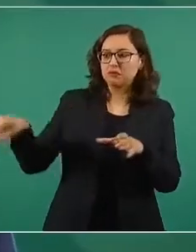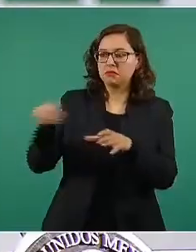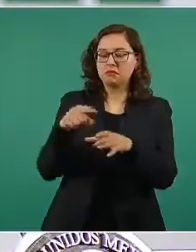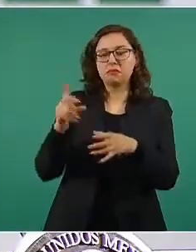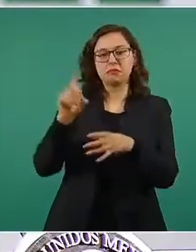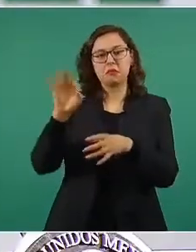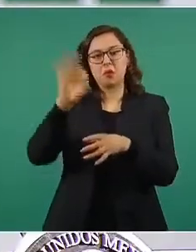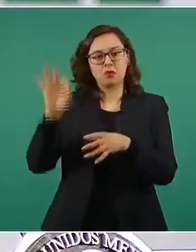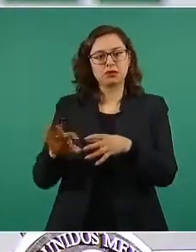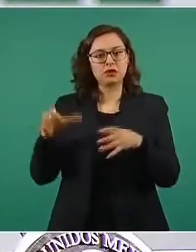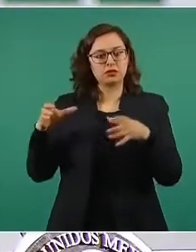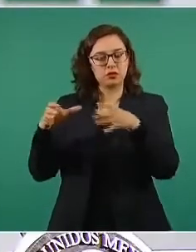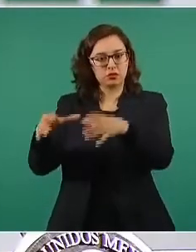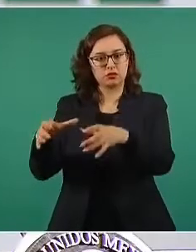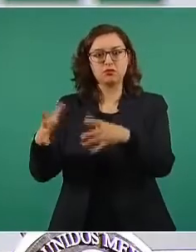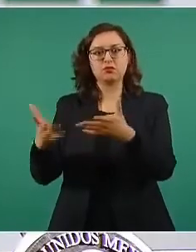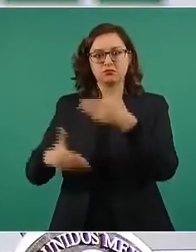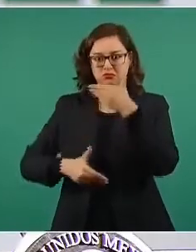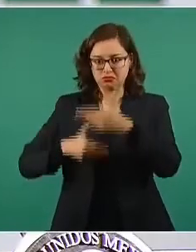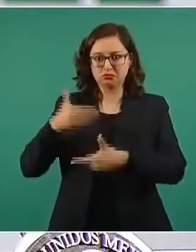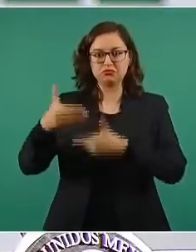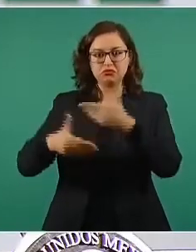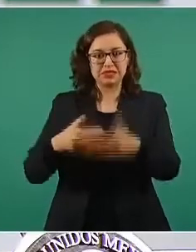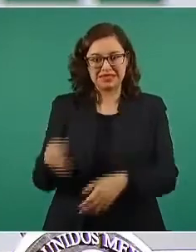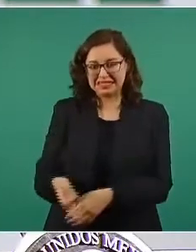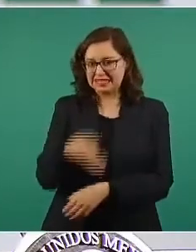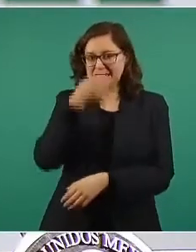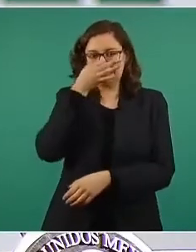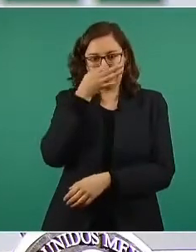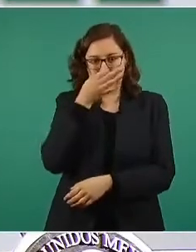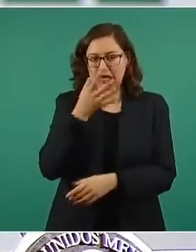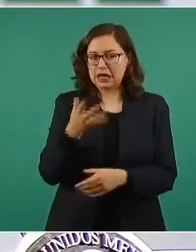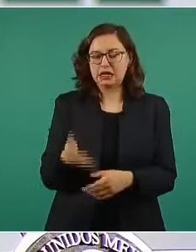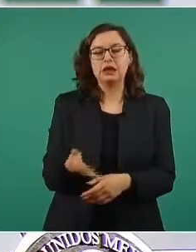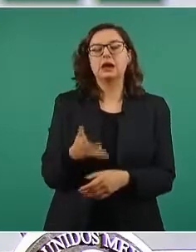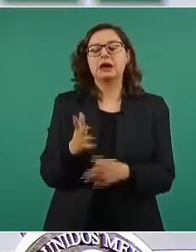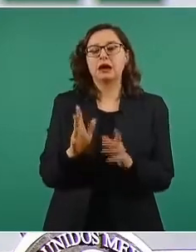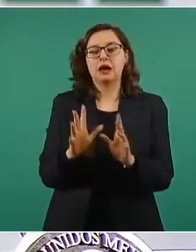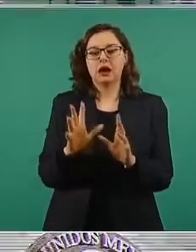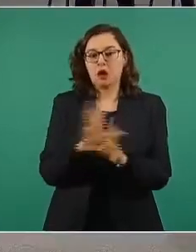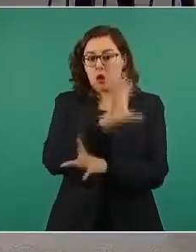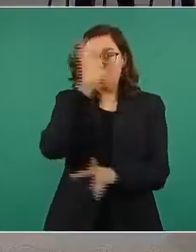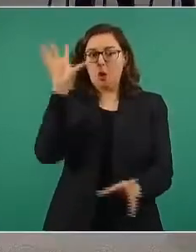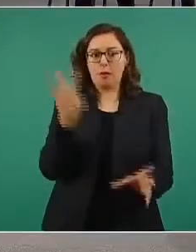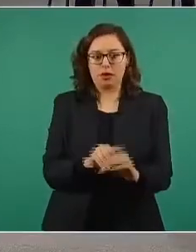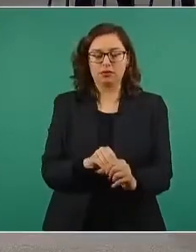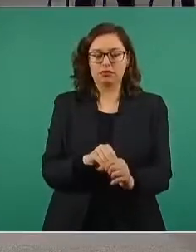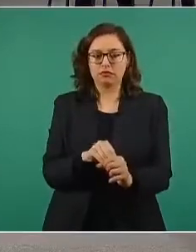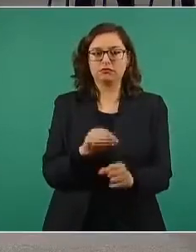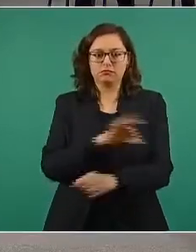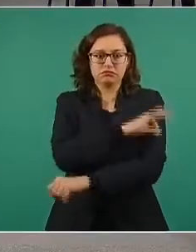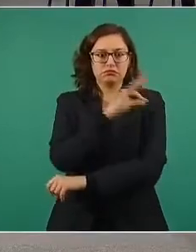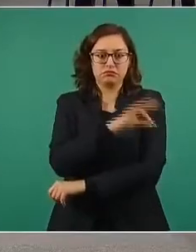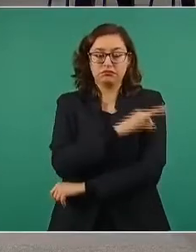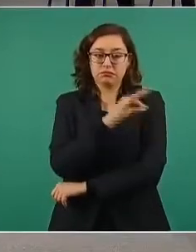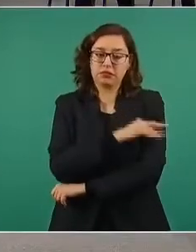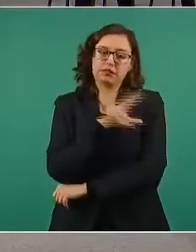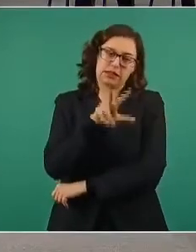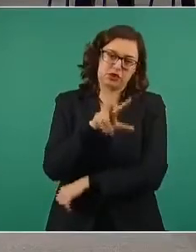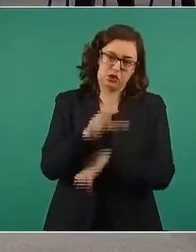luego para llegar a la totalidad de la población adulta que esté en disposición de vacunarse. Recordar que la